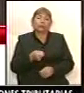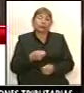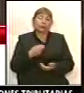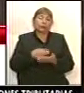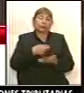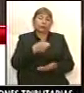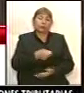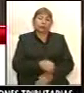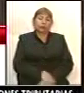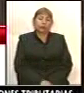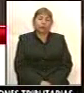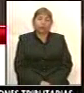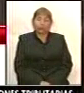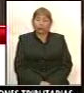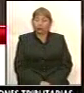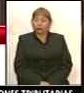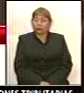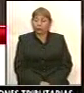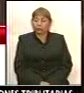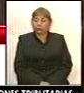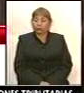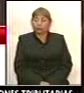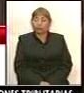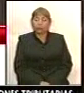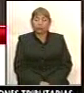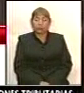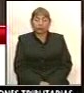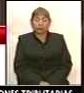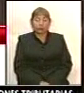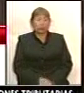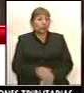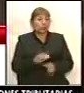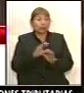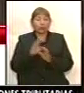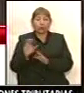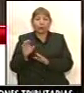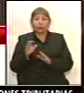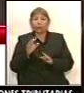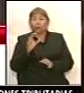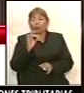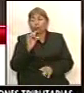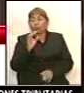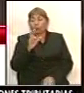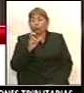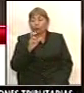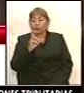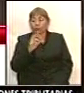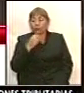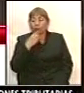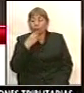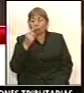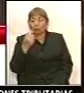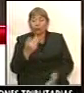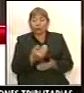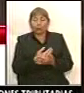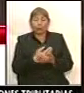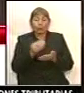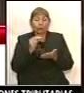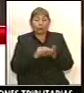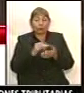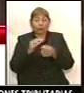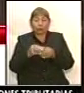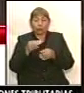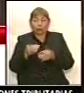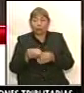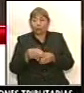crédito, en este caso Agrobanco. Por otro lado, la resolución ministerial 0300 menciona: luego de este periodo de